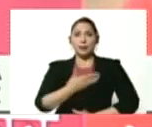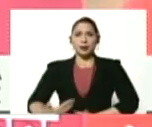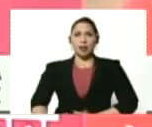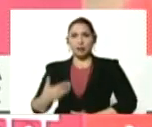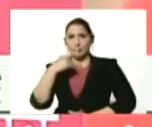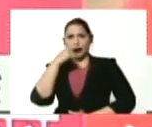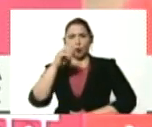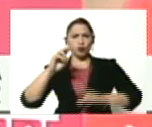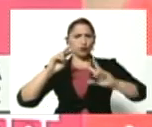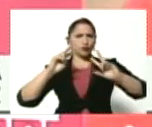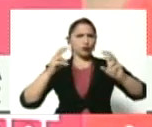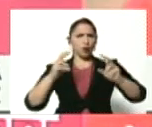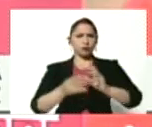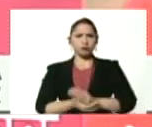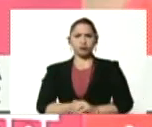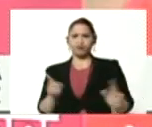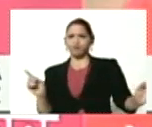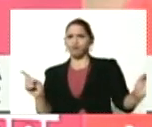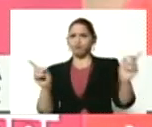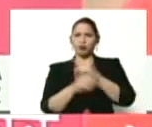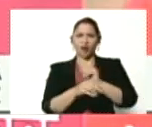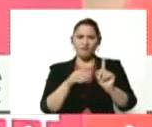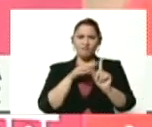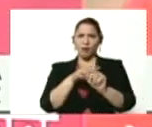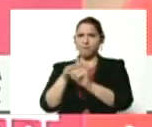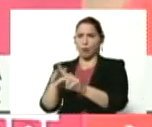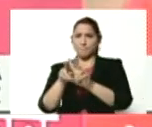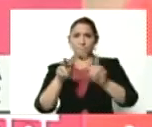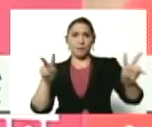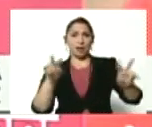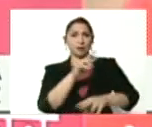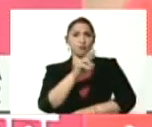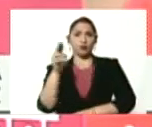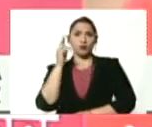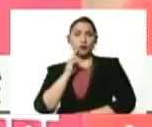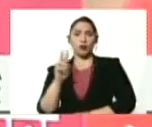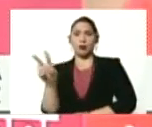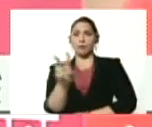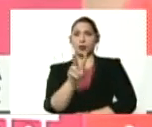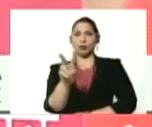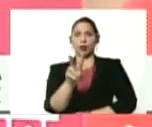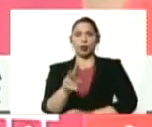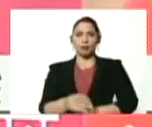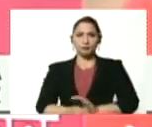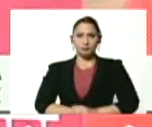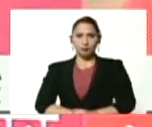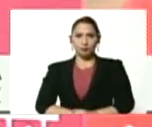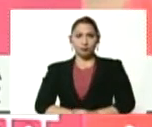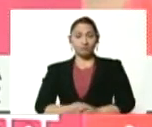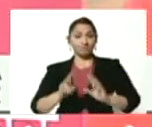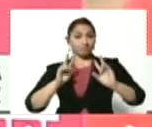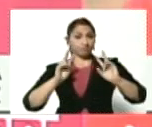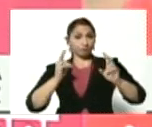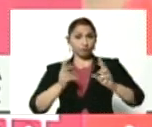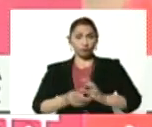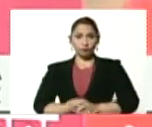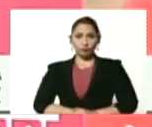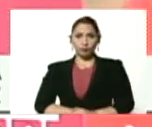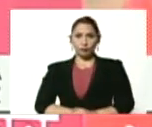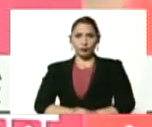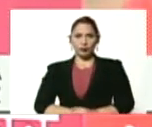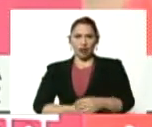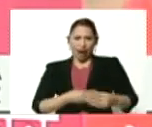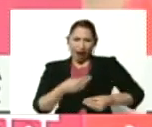en materia de subvertir la paz de la República Bolivariana de Venezuela, en materia de